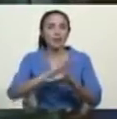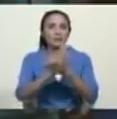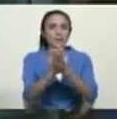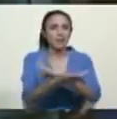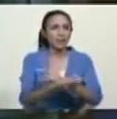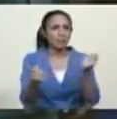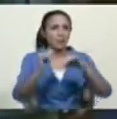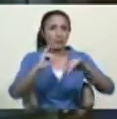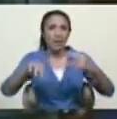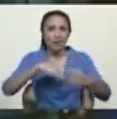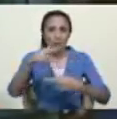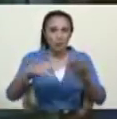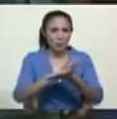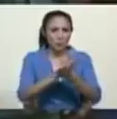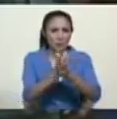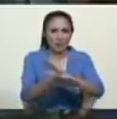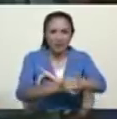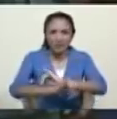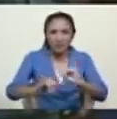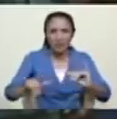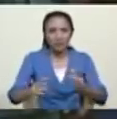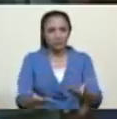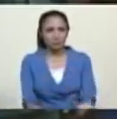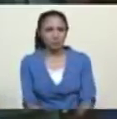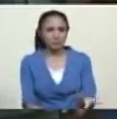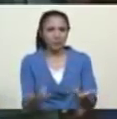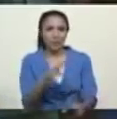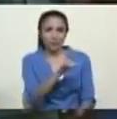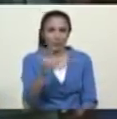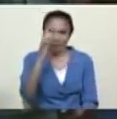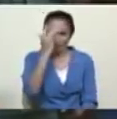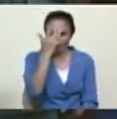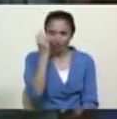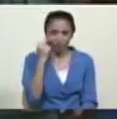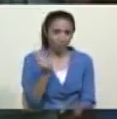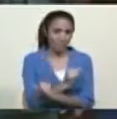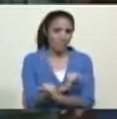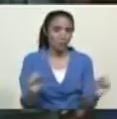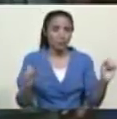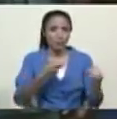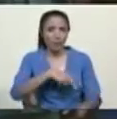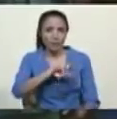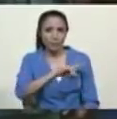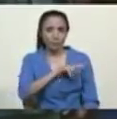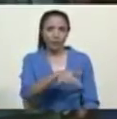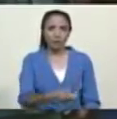todo, que habíamos llegado al llegadero el día 23.